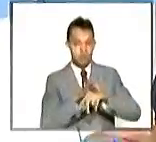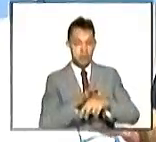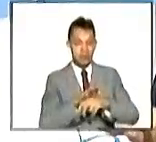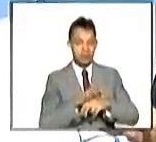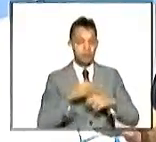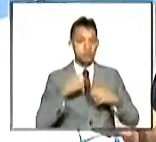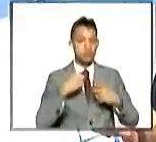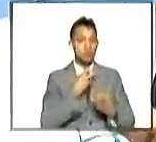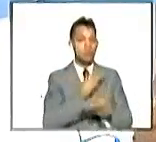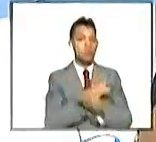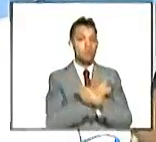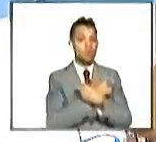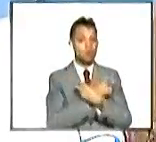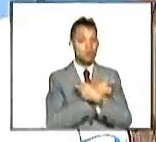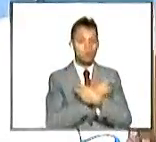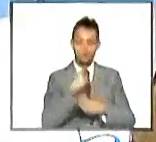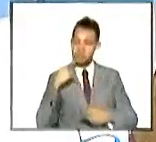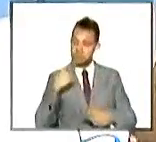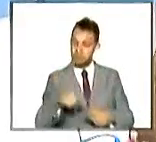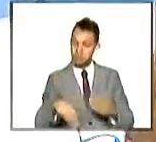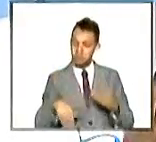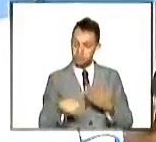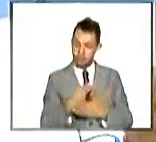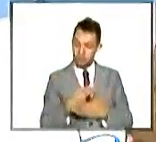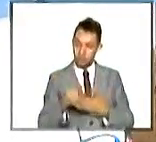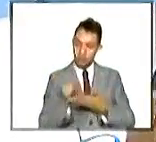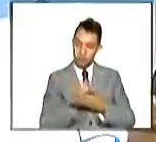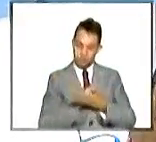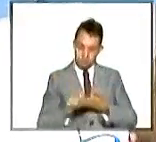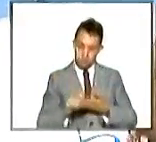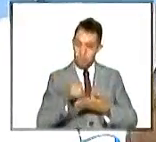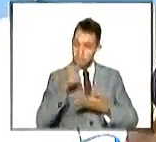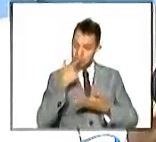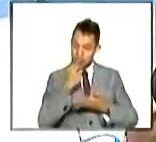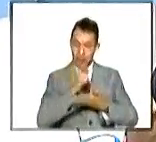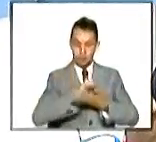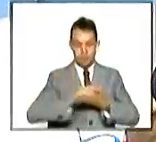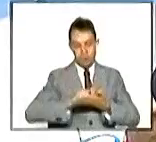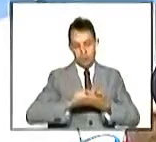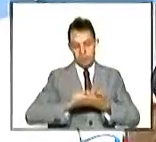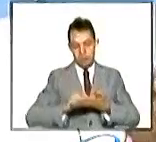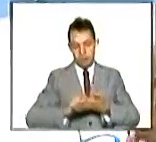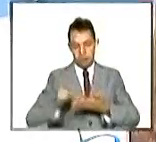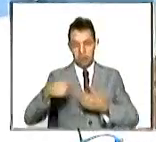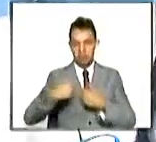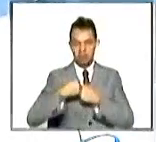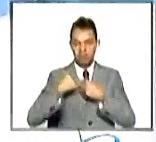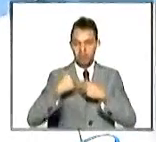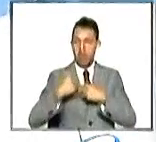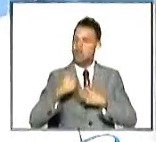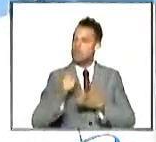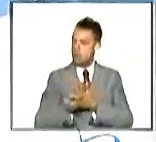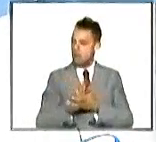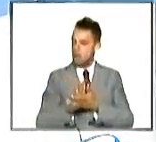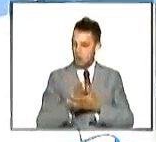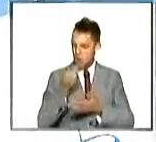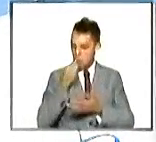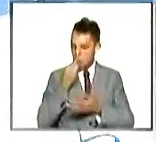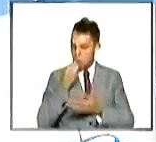un médico general, es capaz de iniciarle un tratamiento a una paciente para artritis y le dice, coma lo que quiera.